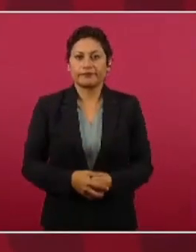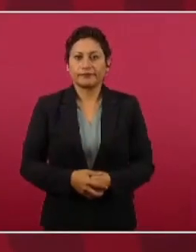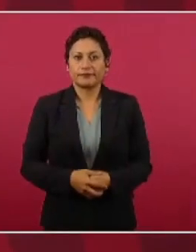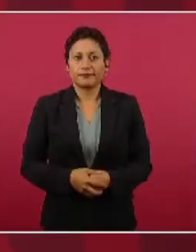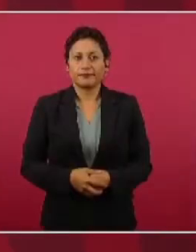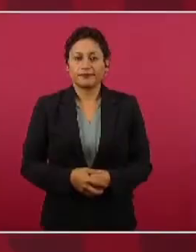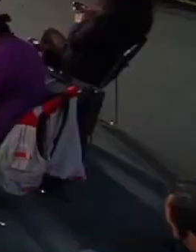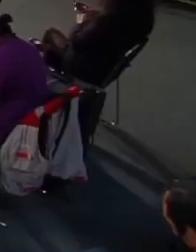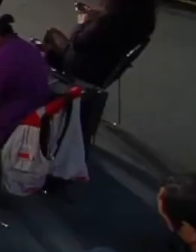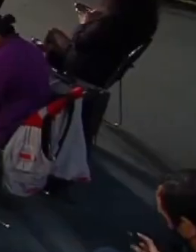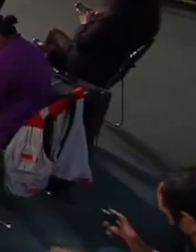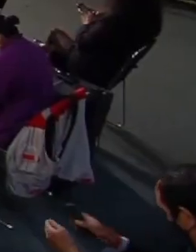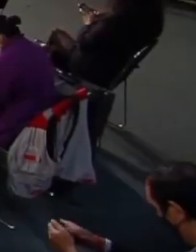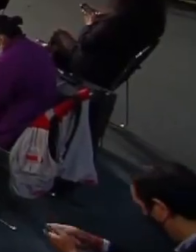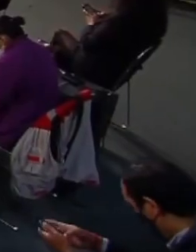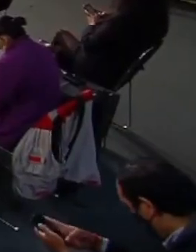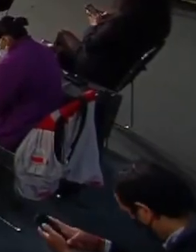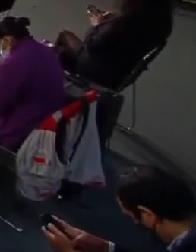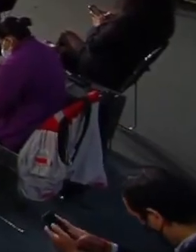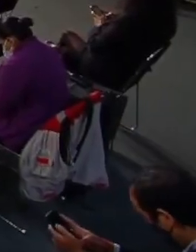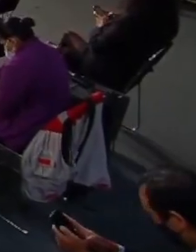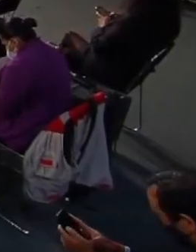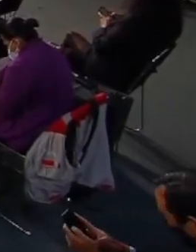y que le tengamos confianza al pueblo,